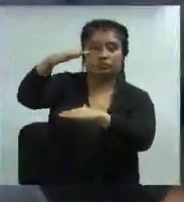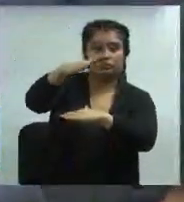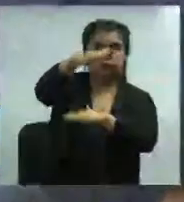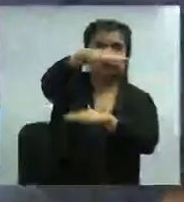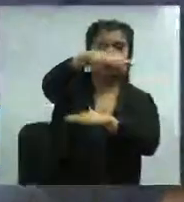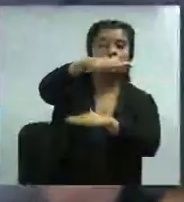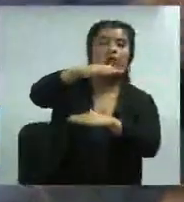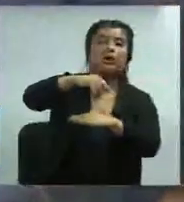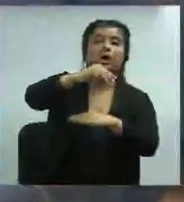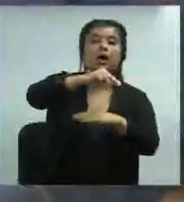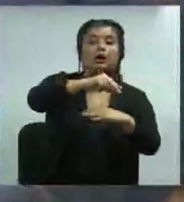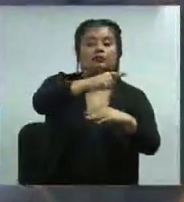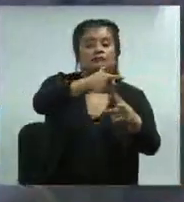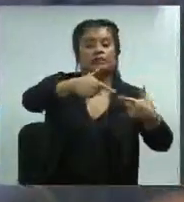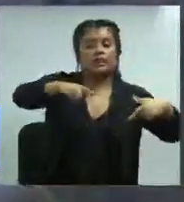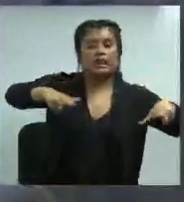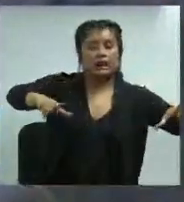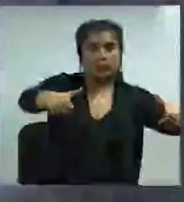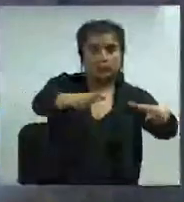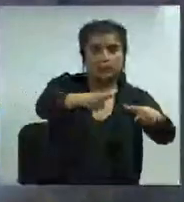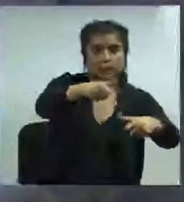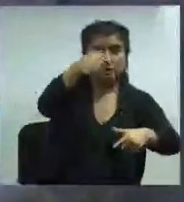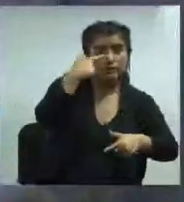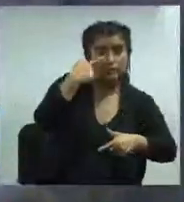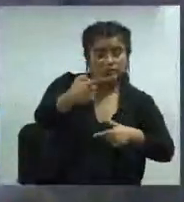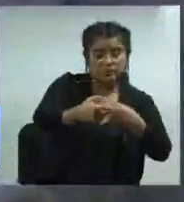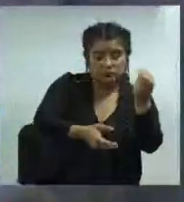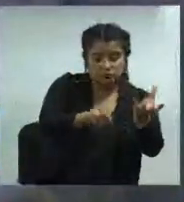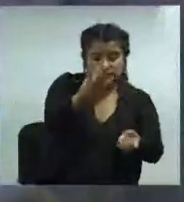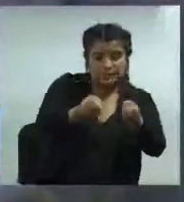Tigre, donde están ahorita los incendios, y se han podido controlar.